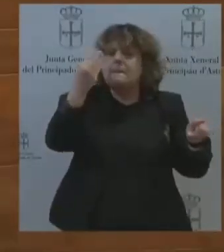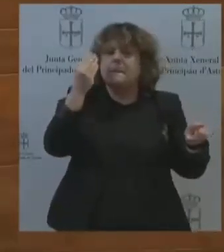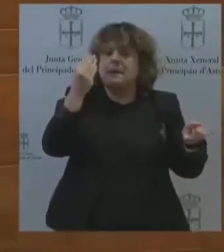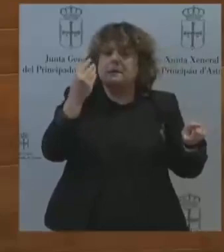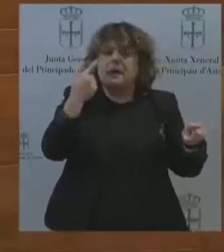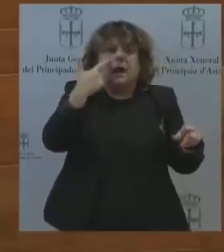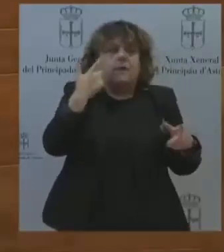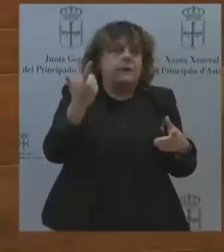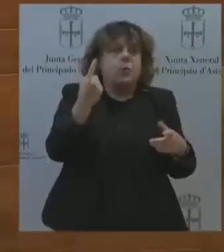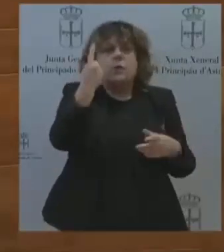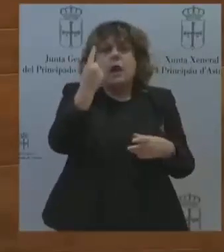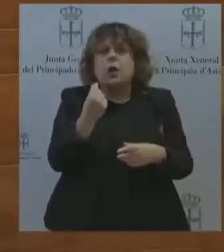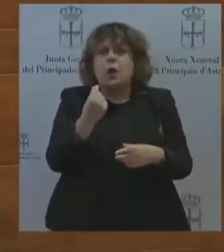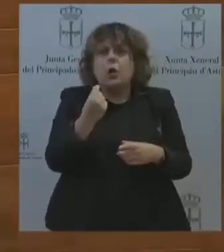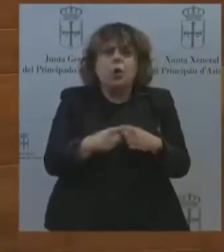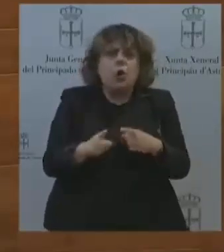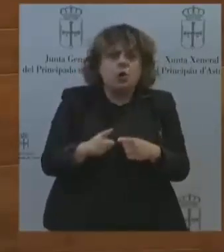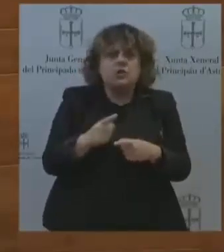nos queremos...